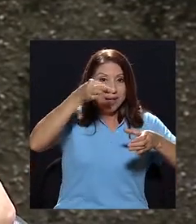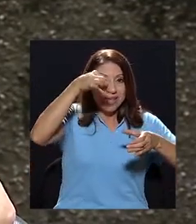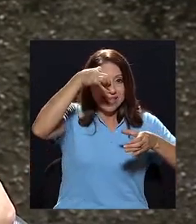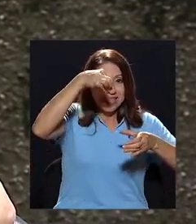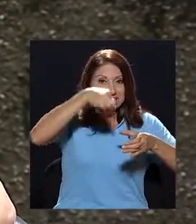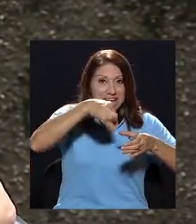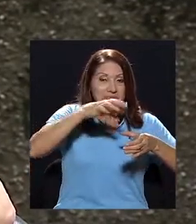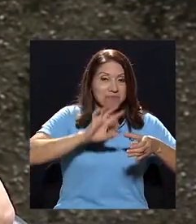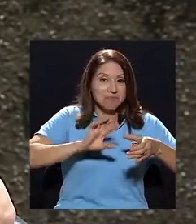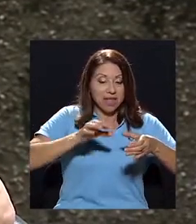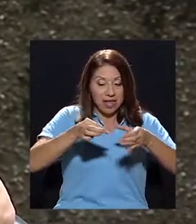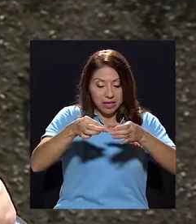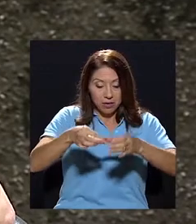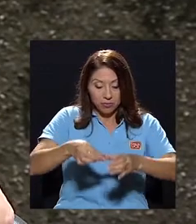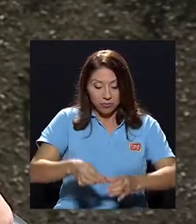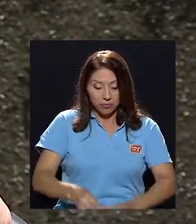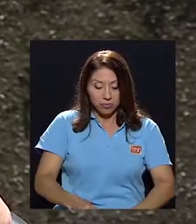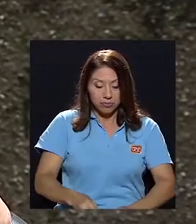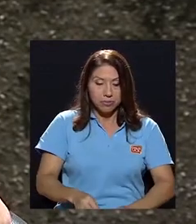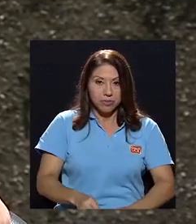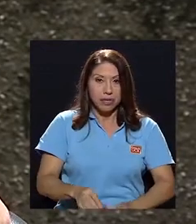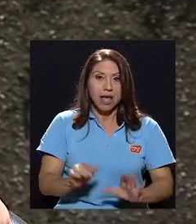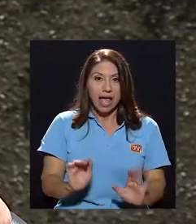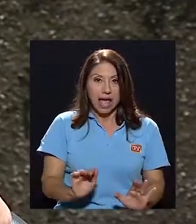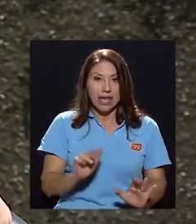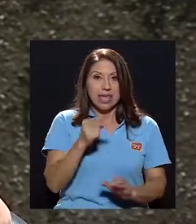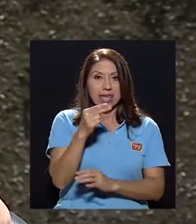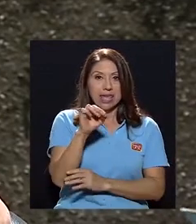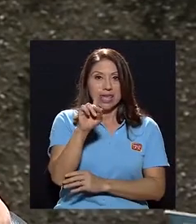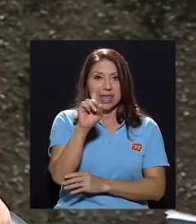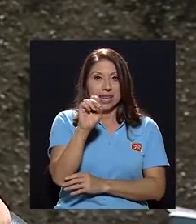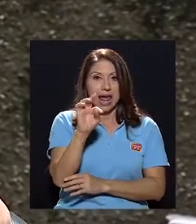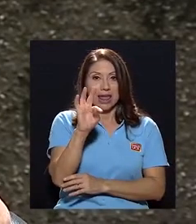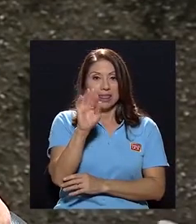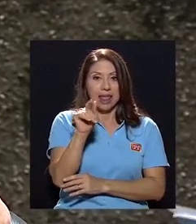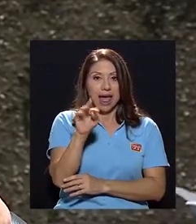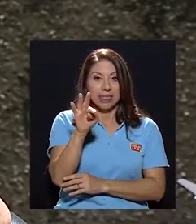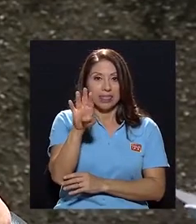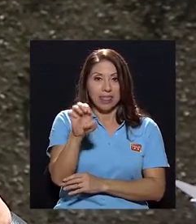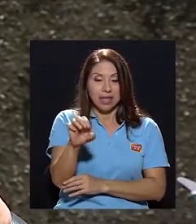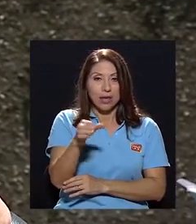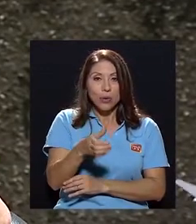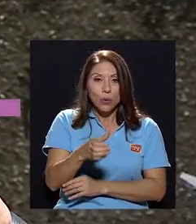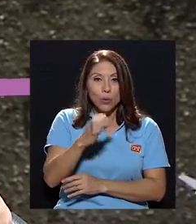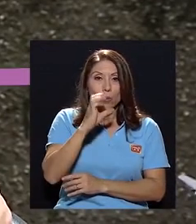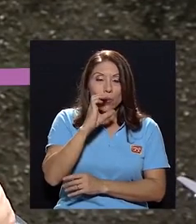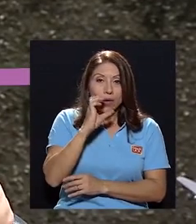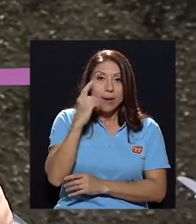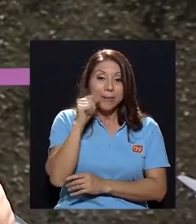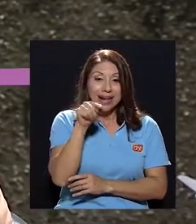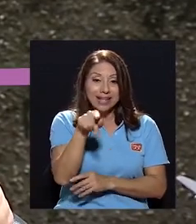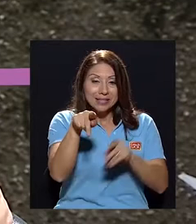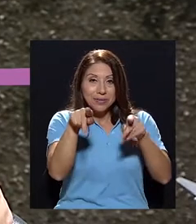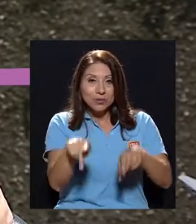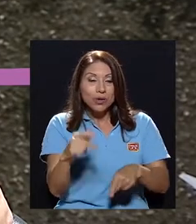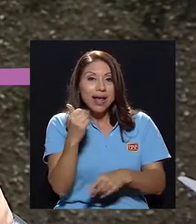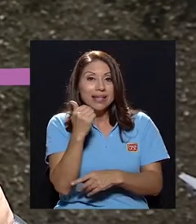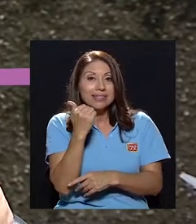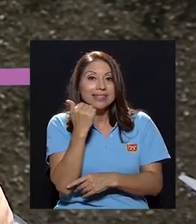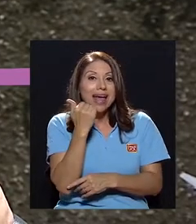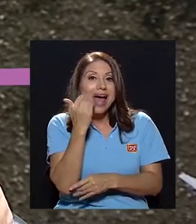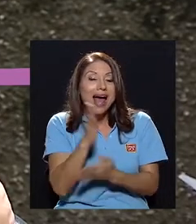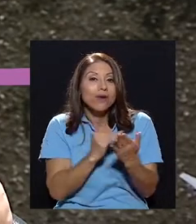piernas y ahí puede llevar hidratante. Entonces, uh-huh, uno lo que trata es que esa persona sea lo más fácil posible, o sea, que